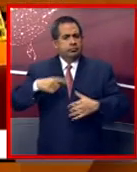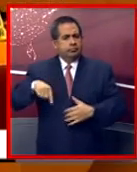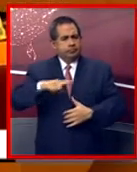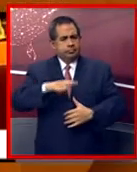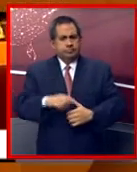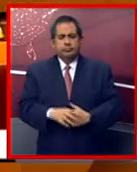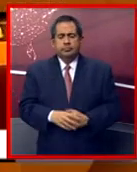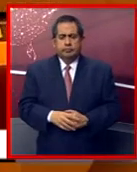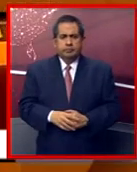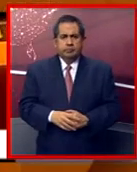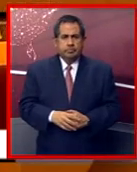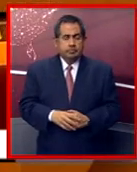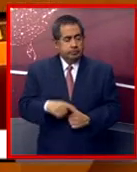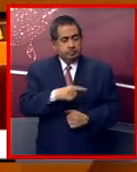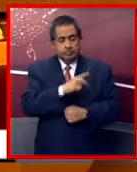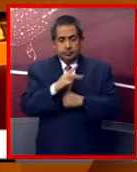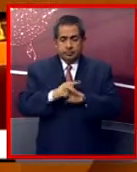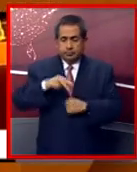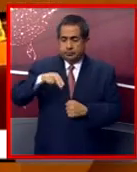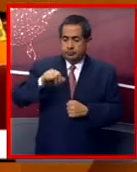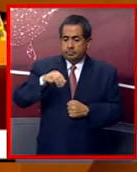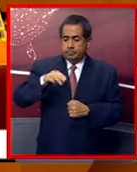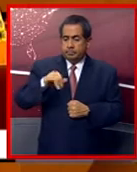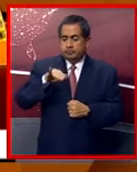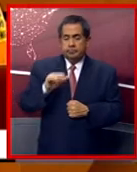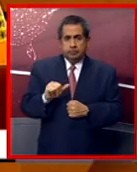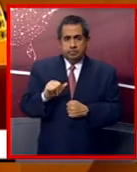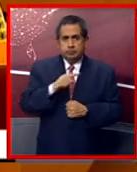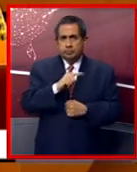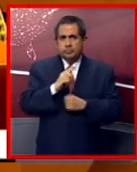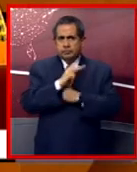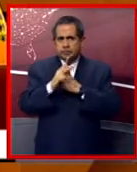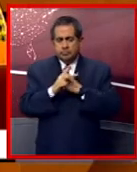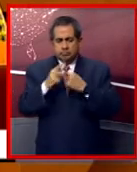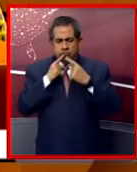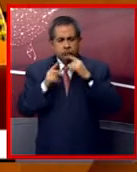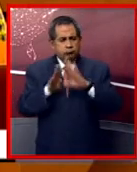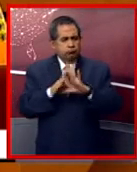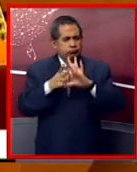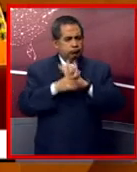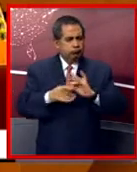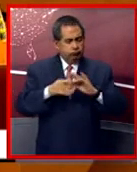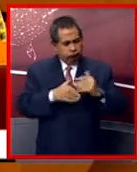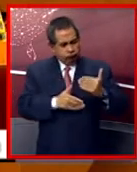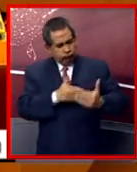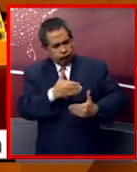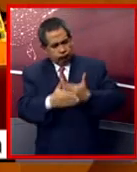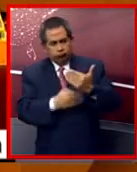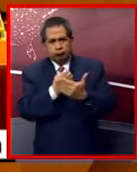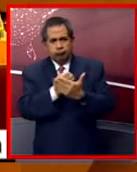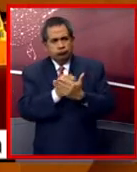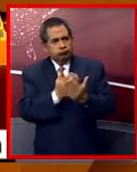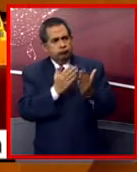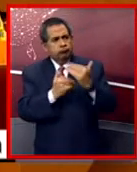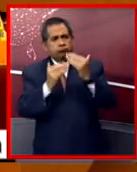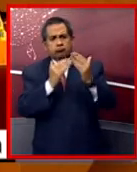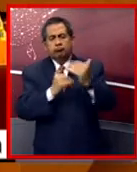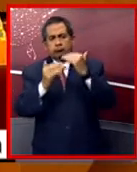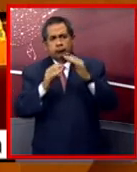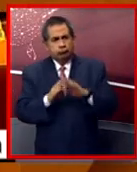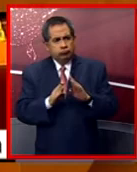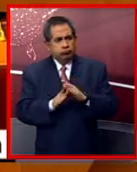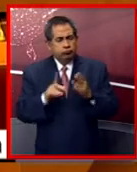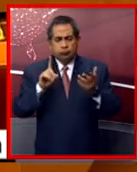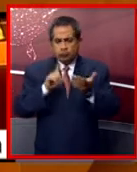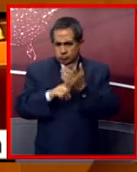empresariales. Namibia es un país que ansía obtener crecimiento económico y, en consecuencia,